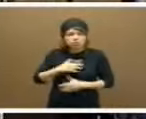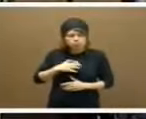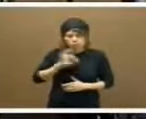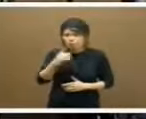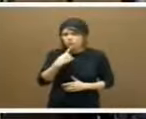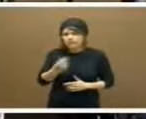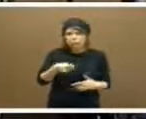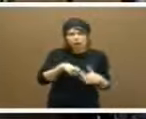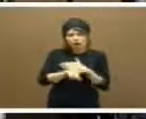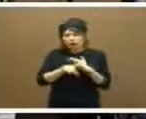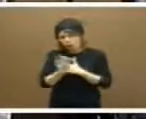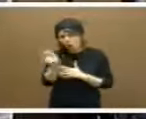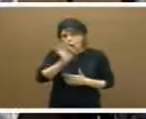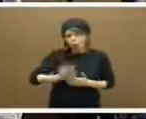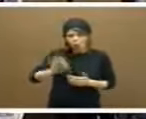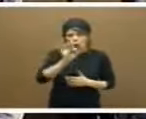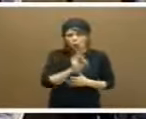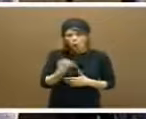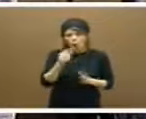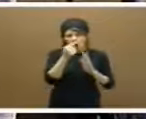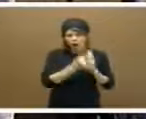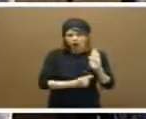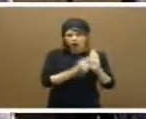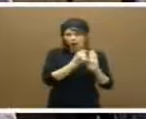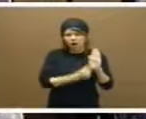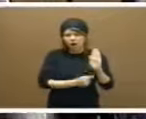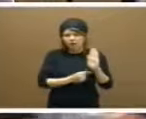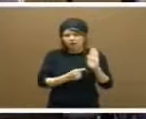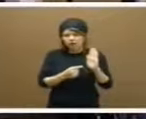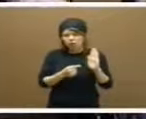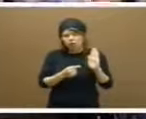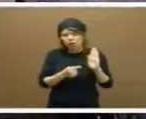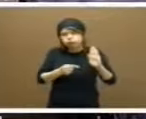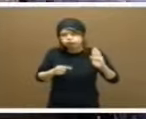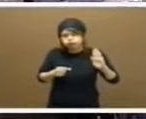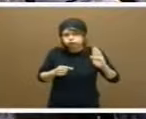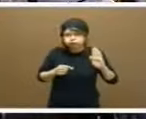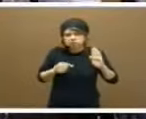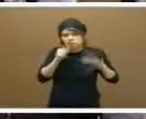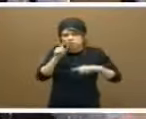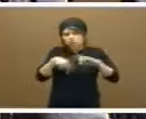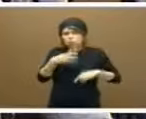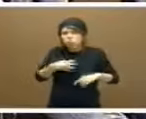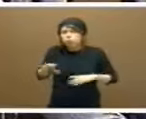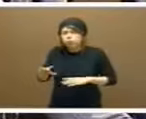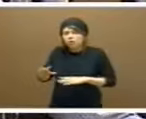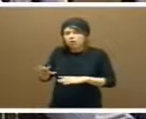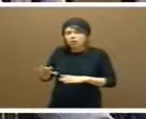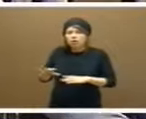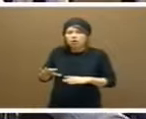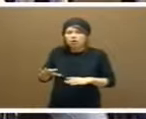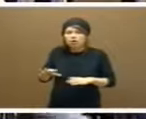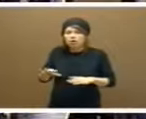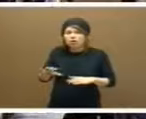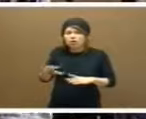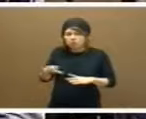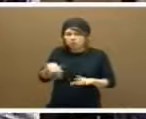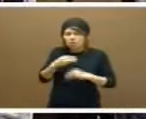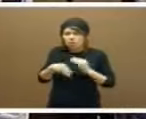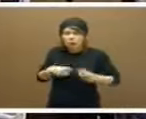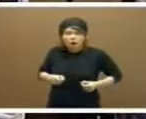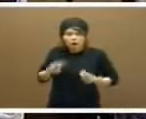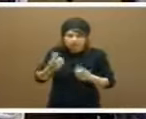dificultades de gestión, o son una serie de requisitos restringidos que impiden que, bueno, ponen dinero a disposición nuestra, pero no, que son prácticamente imposibles